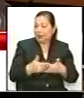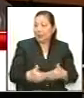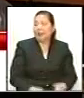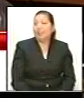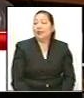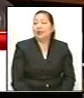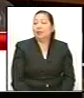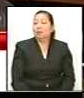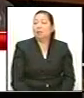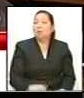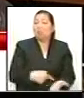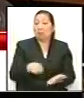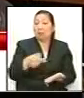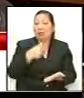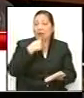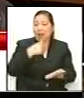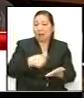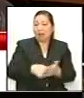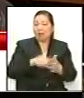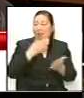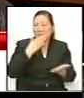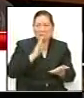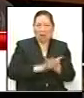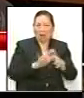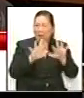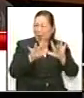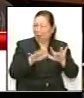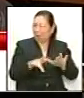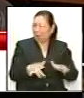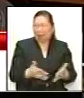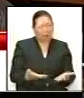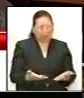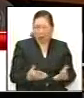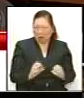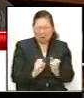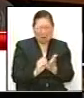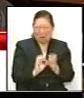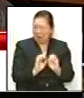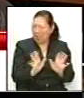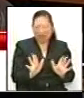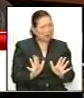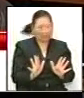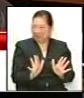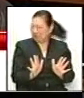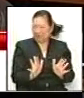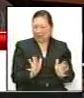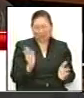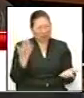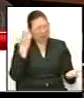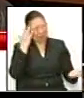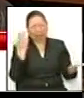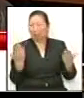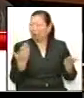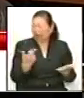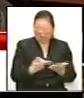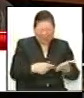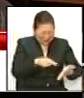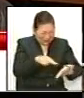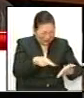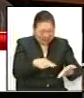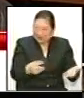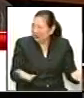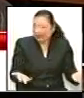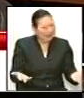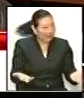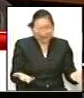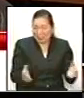el precedente de que manden una carta tan mal redactada, tan imprecisa, ¿no?, que nos deje a nosotros en el limbo. La